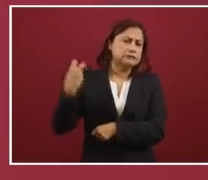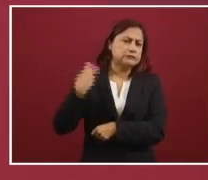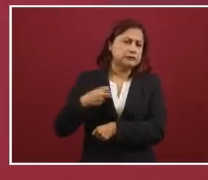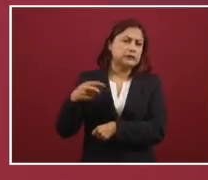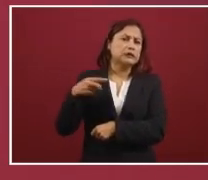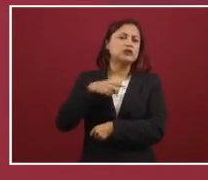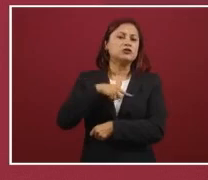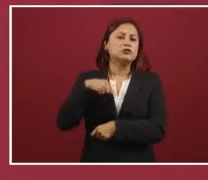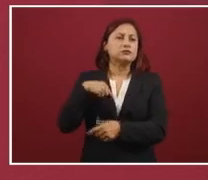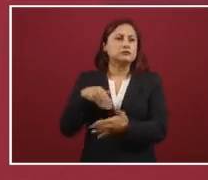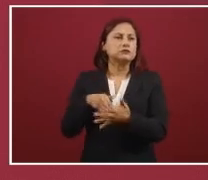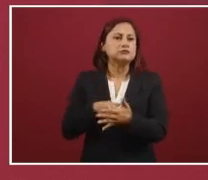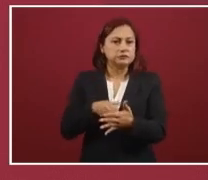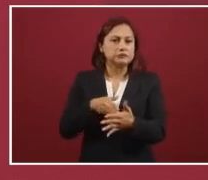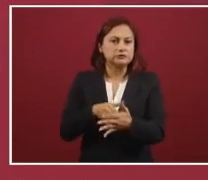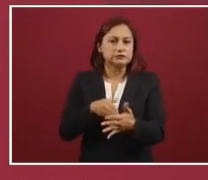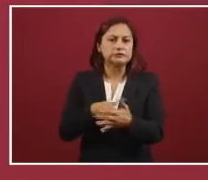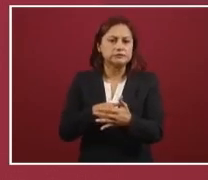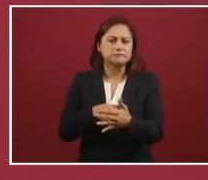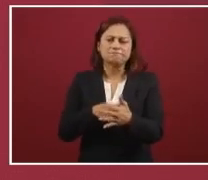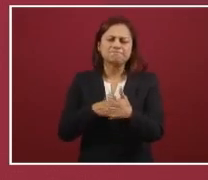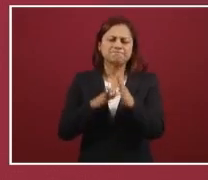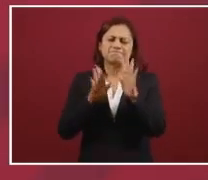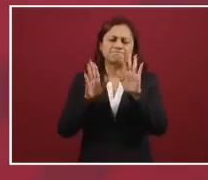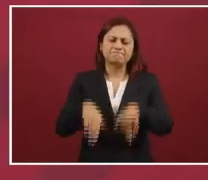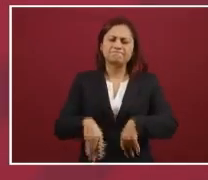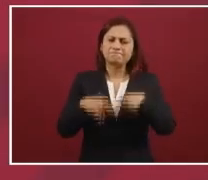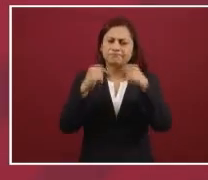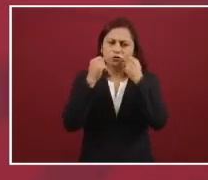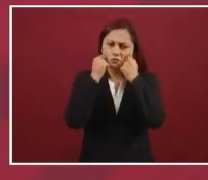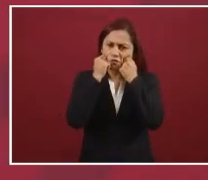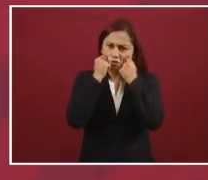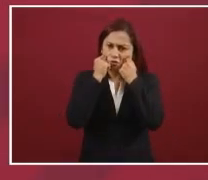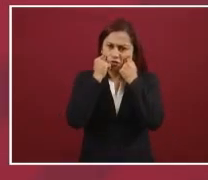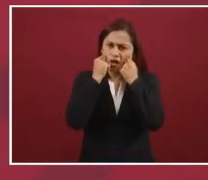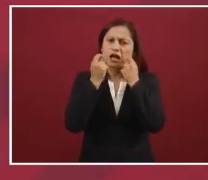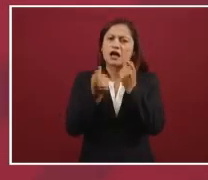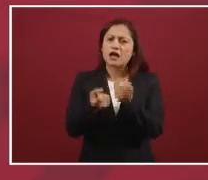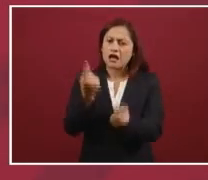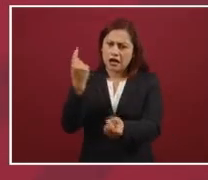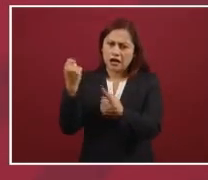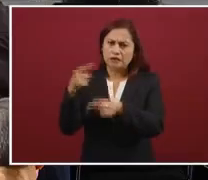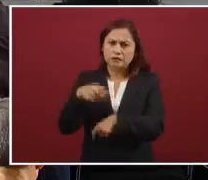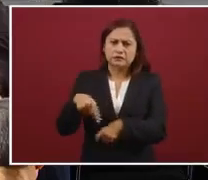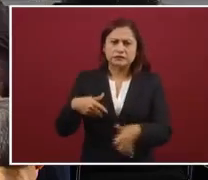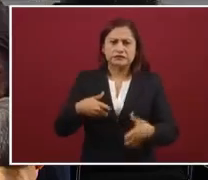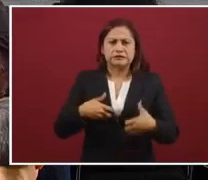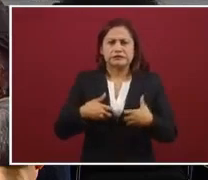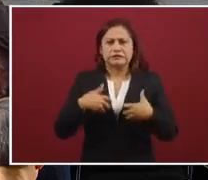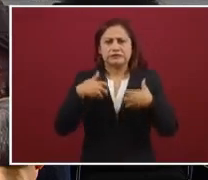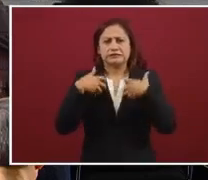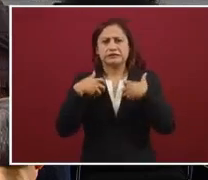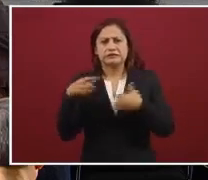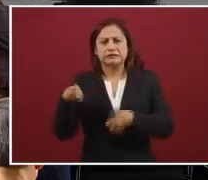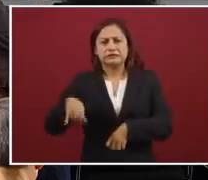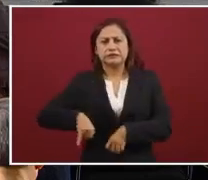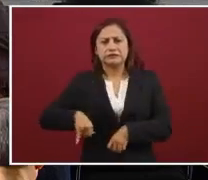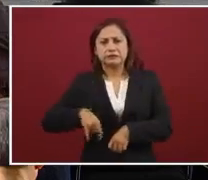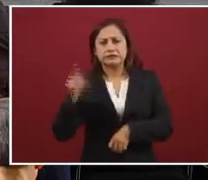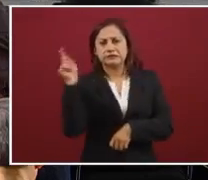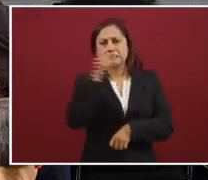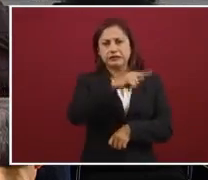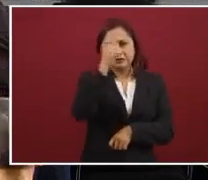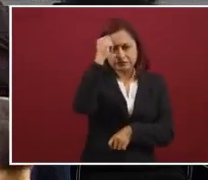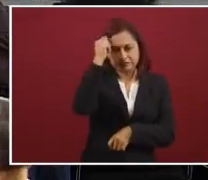tenían intereses en Texcoco. Presidente, pero no nada más sus adversarios. Carlos Urzúa, en alguna de